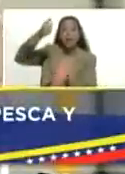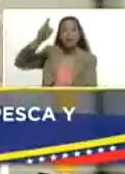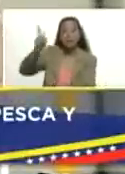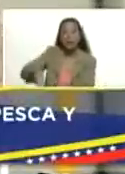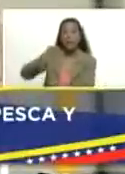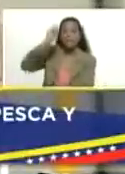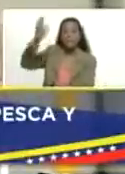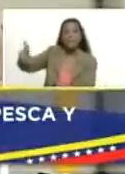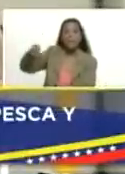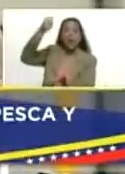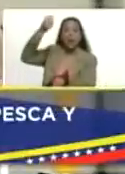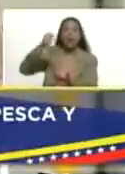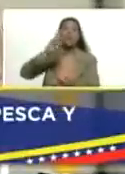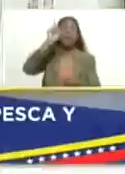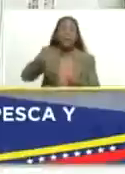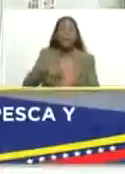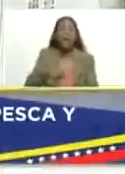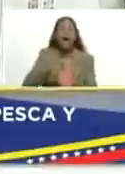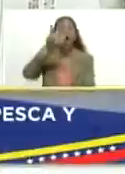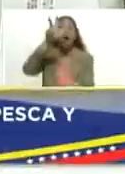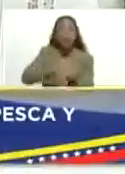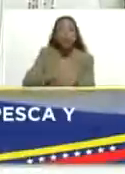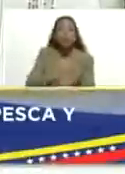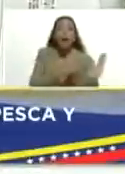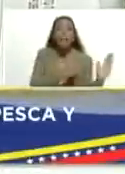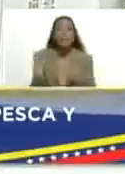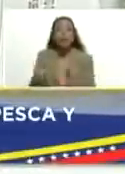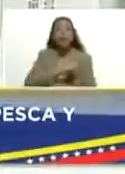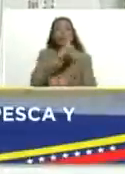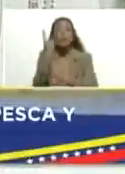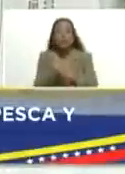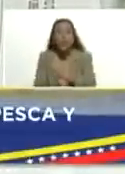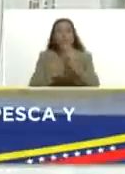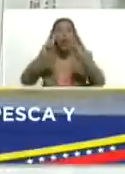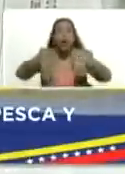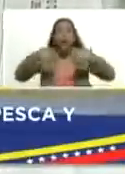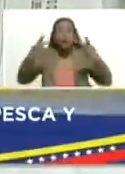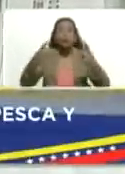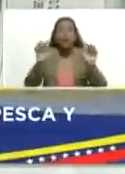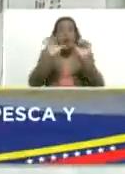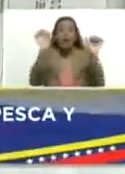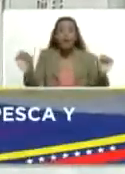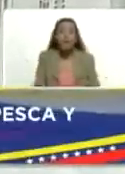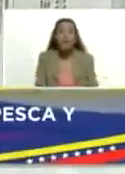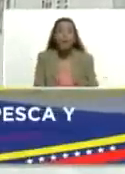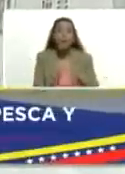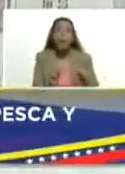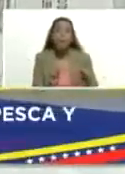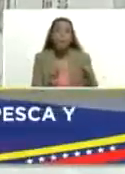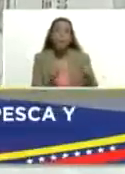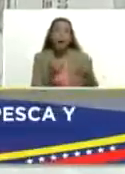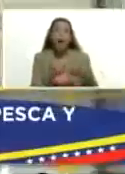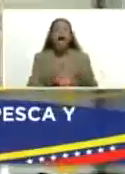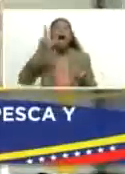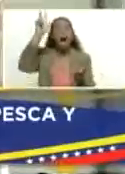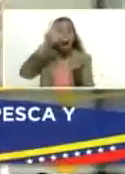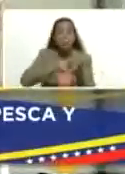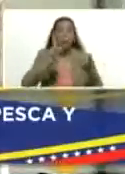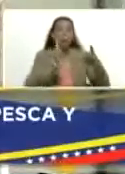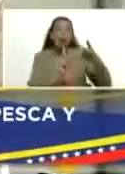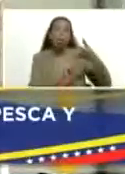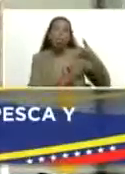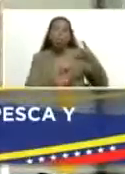Y me piden autorizar para avanzar en todo el plan de fortalecimiento y renovación estructural. Y yo le digo, aprobado.